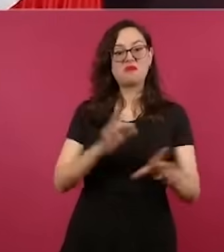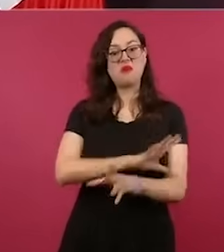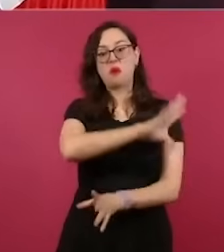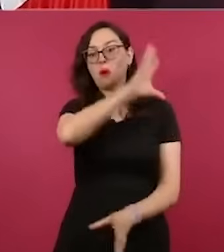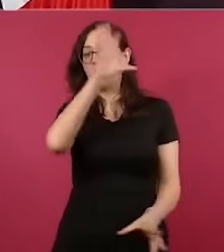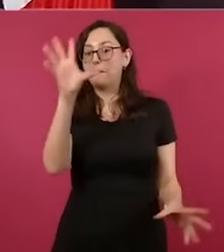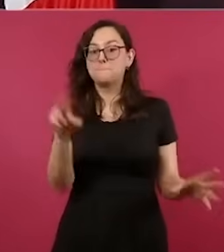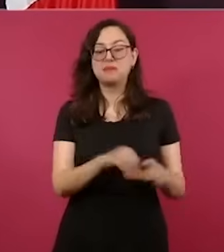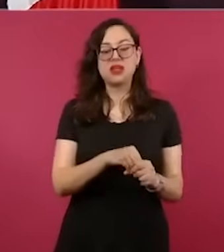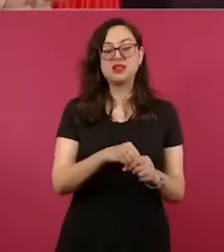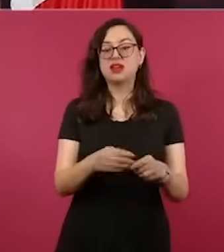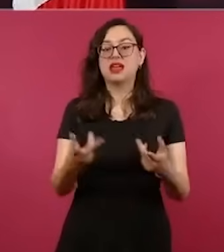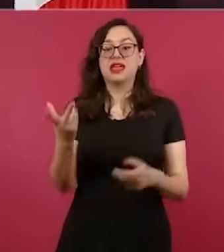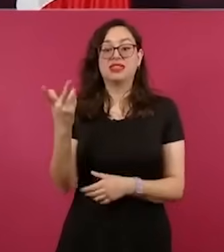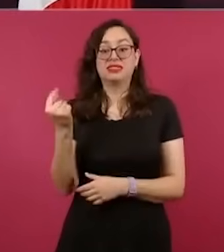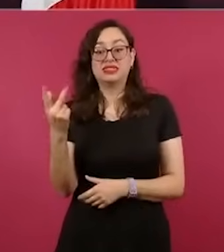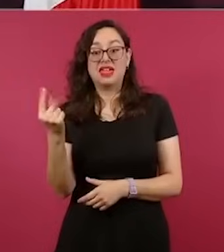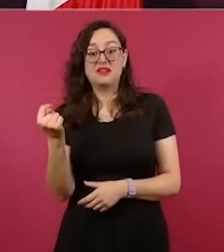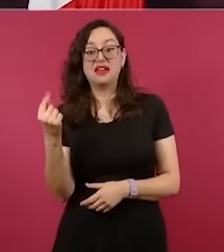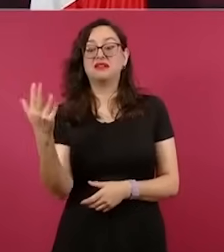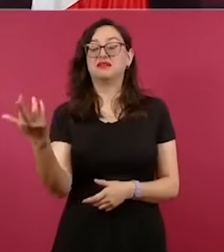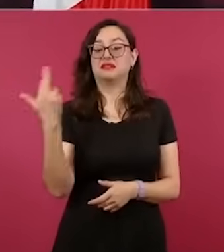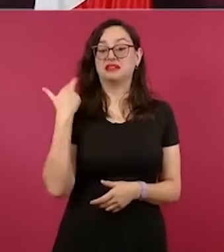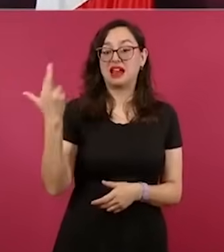todo a las televisoras,